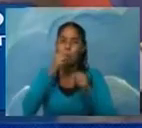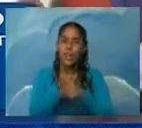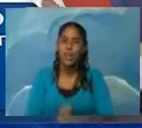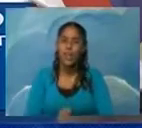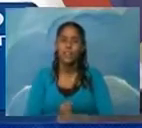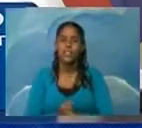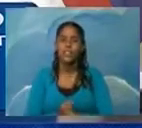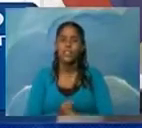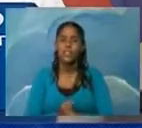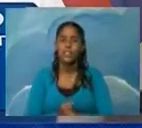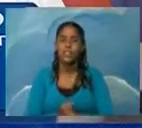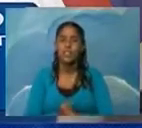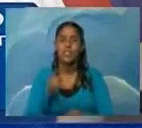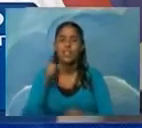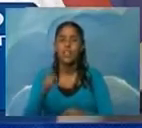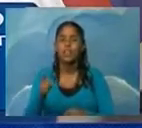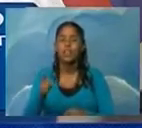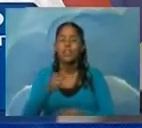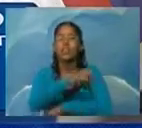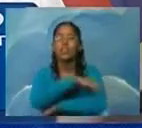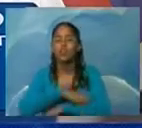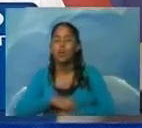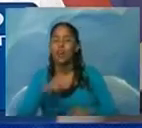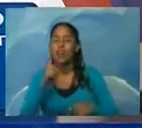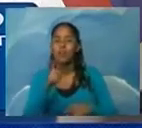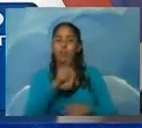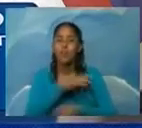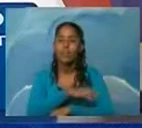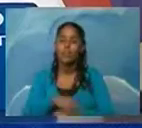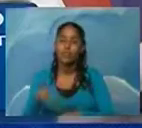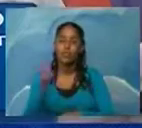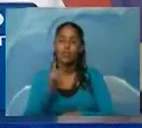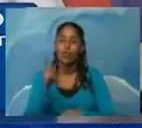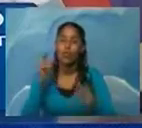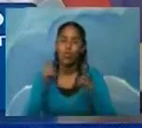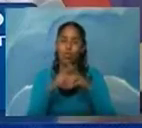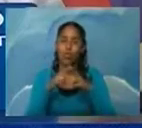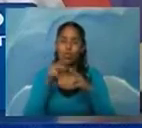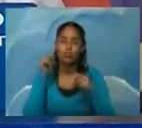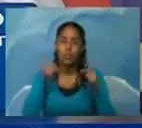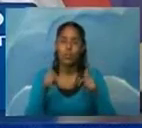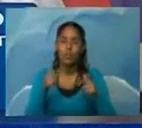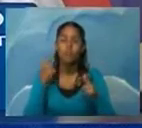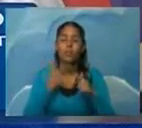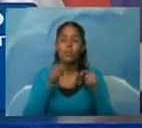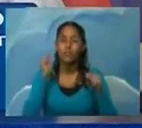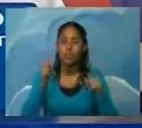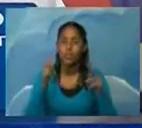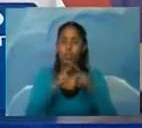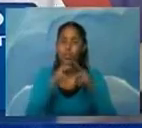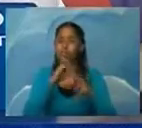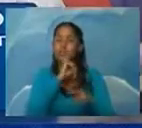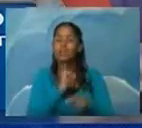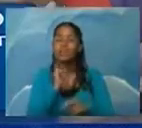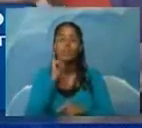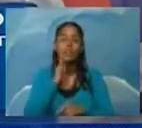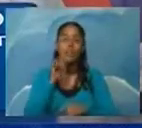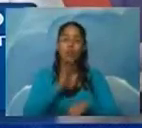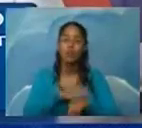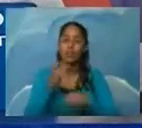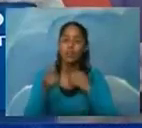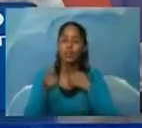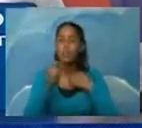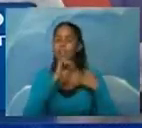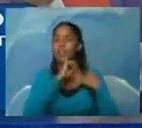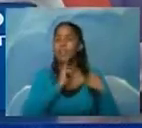bájese. Esos animalitos no los conocemos aquí, pero sí los conocen en Israel. Porque en